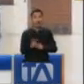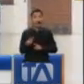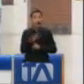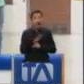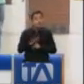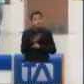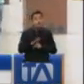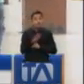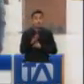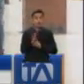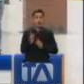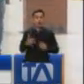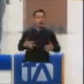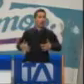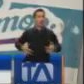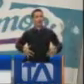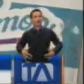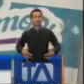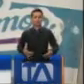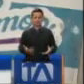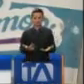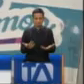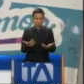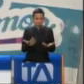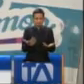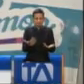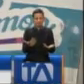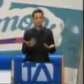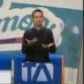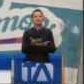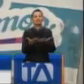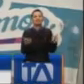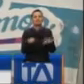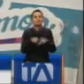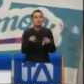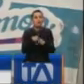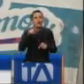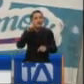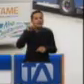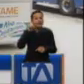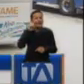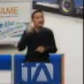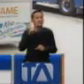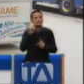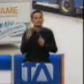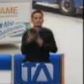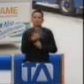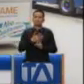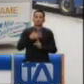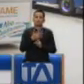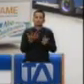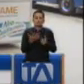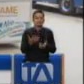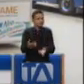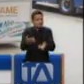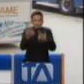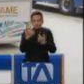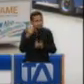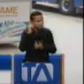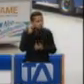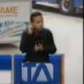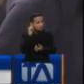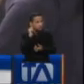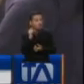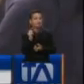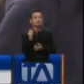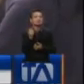sexual, la violencia sexual en el transporte público son una forma de violencia de género. Exacto. Son una forma de irrespeto a la mujer, a las